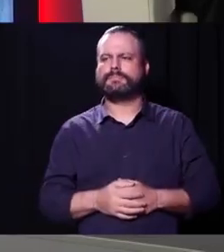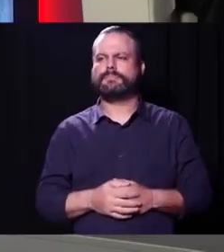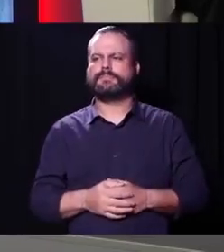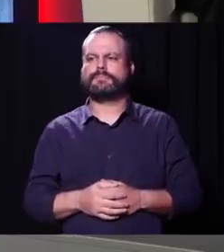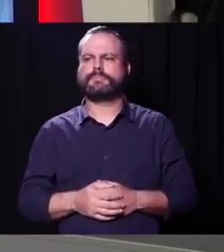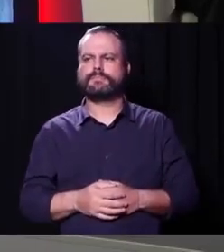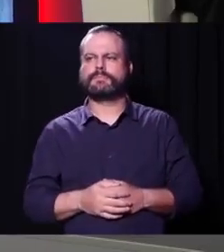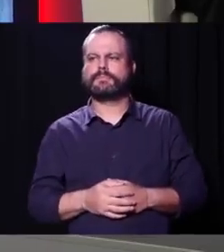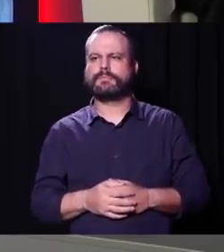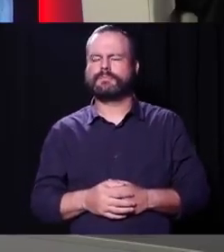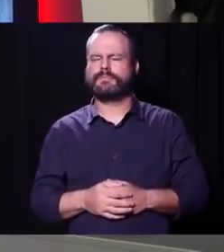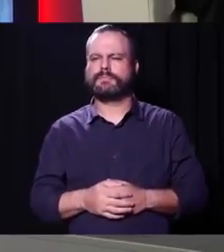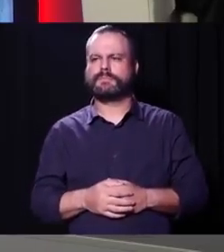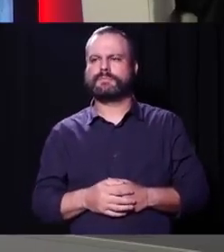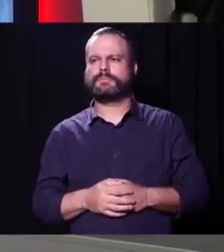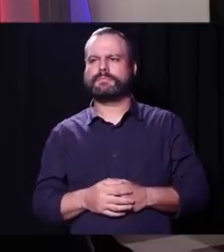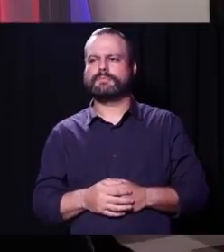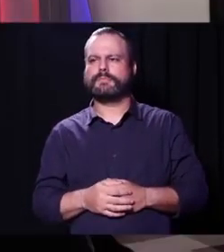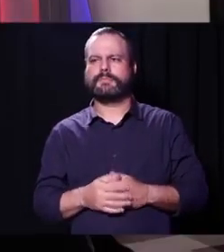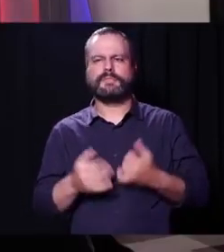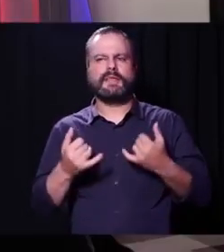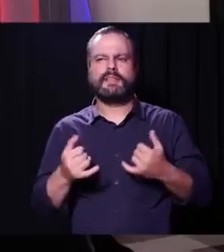sí.